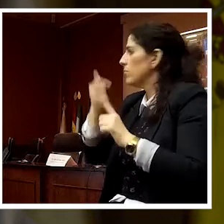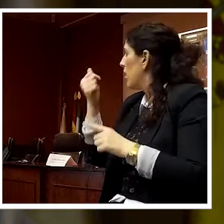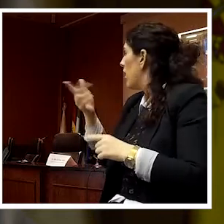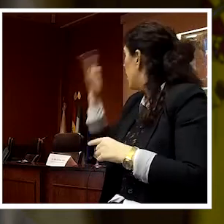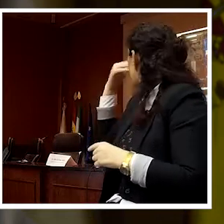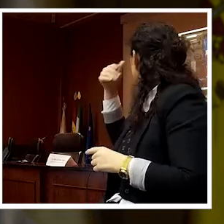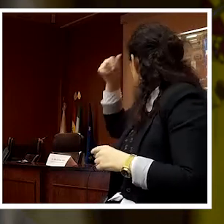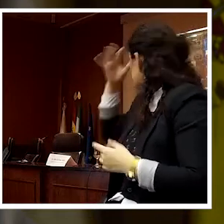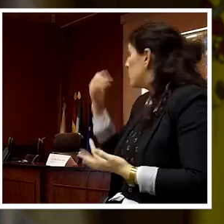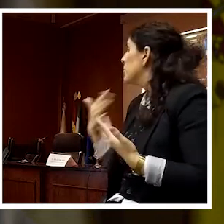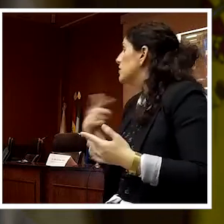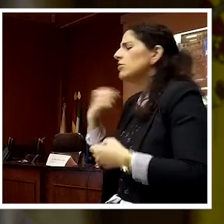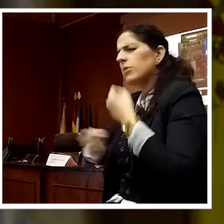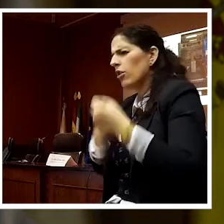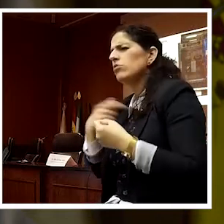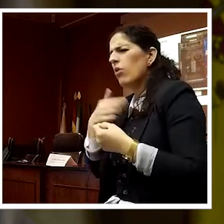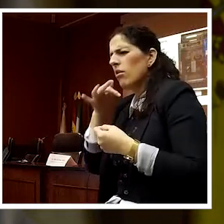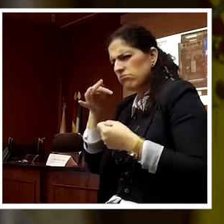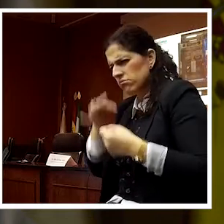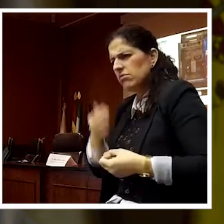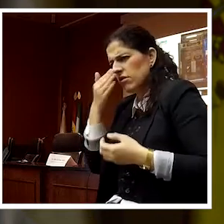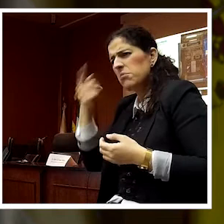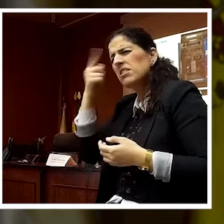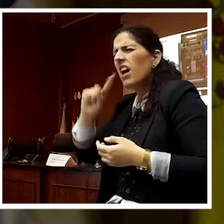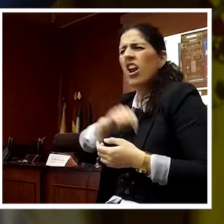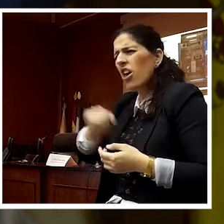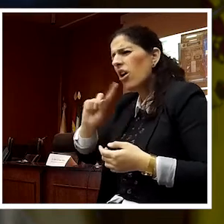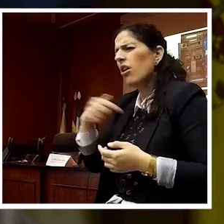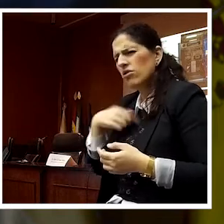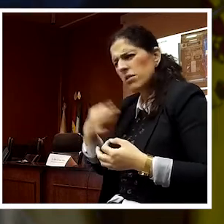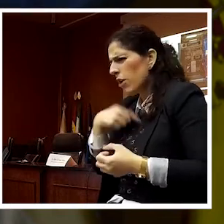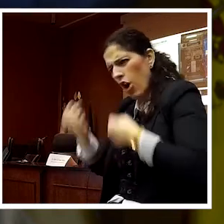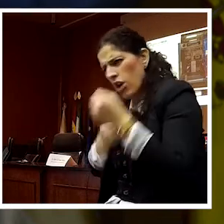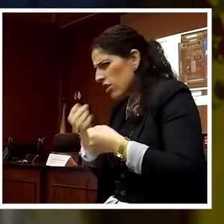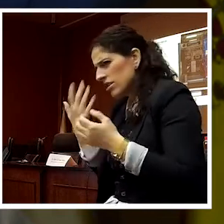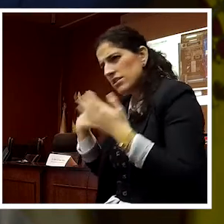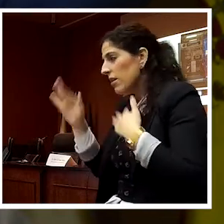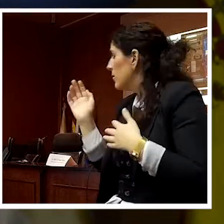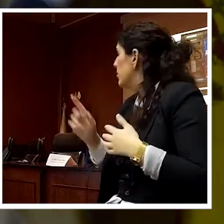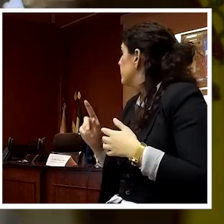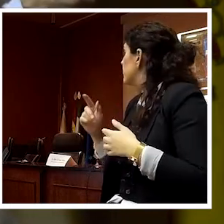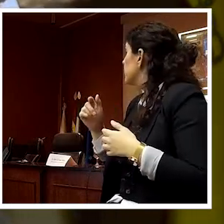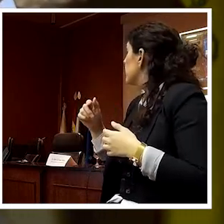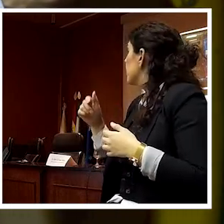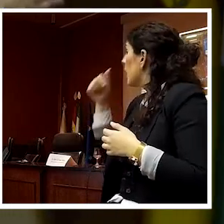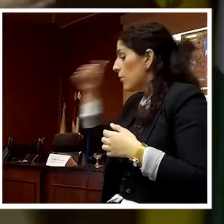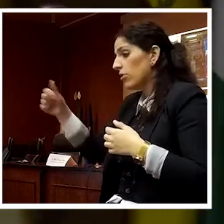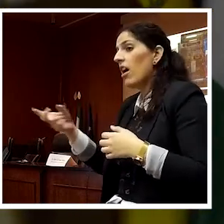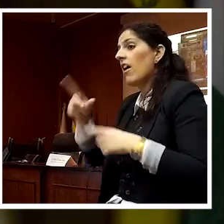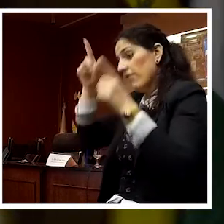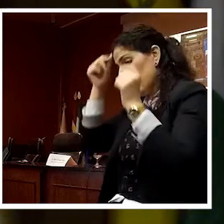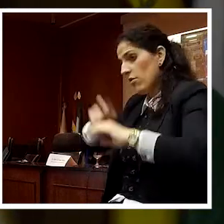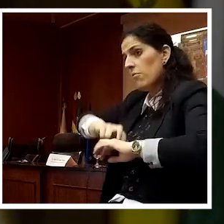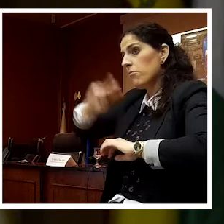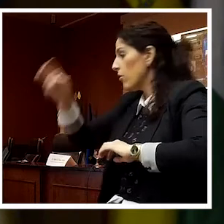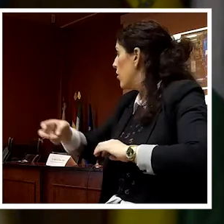corriendo, fijaos si vamos siempre corriendo, os lo puedo garantizar, aunque tengáis la sensación. Dándole al botón, el enfermero se bajó y con las